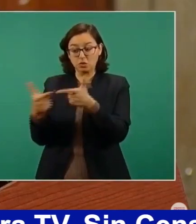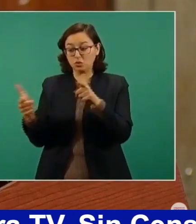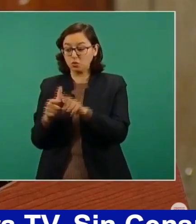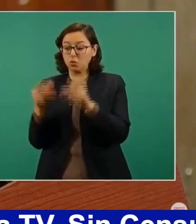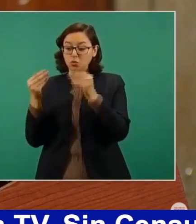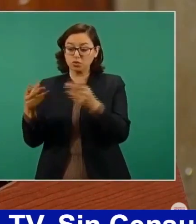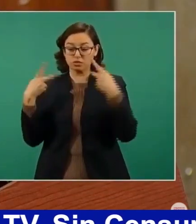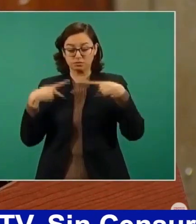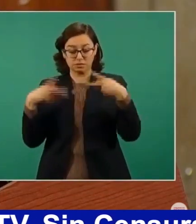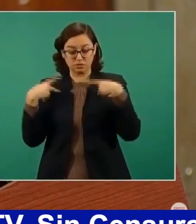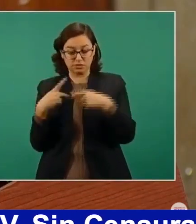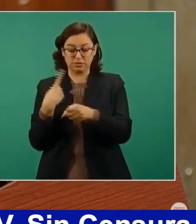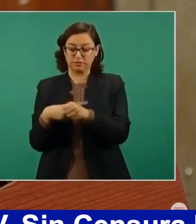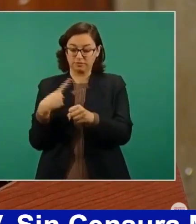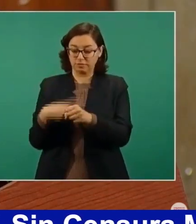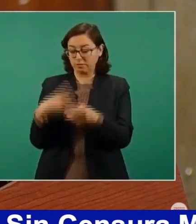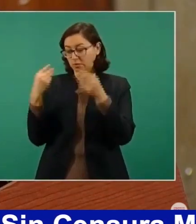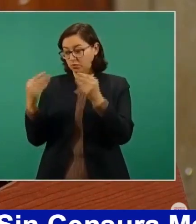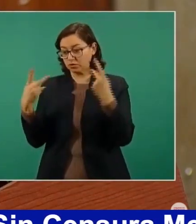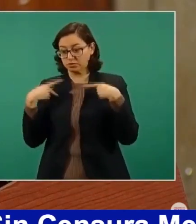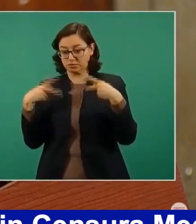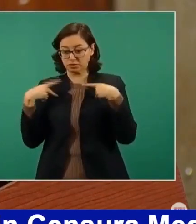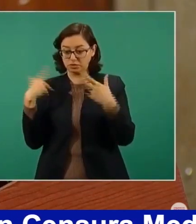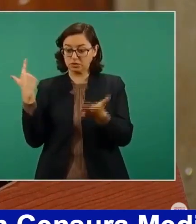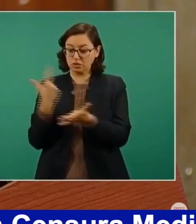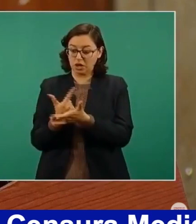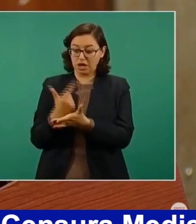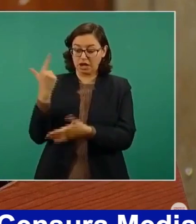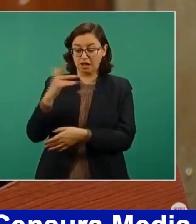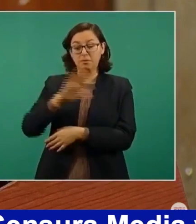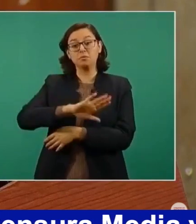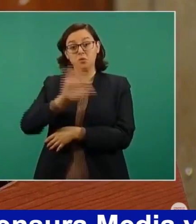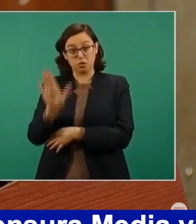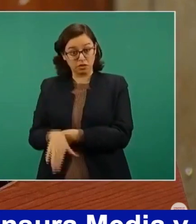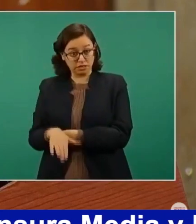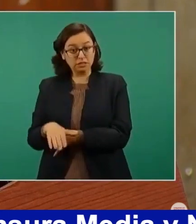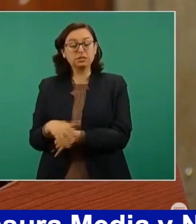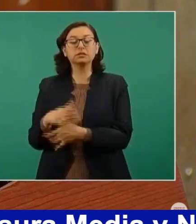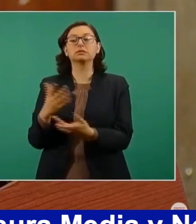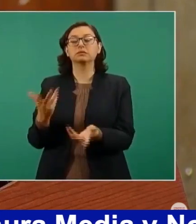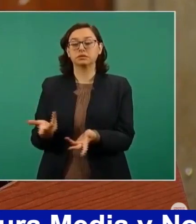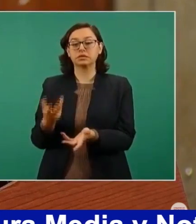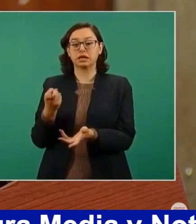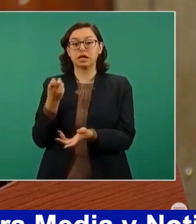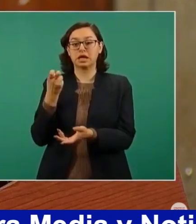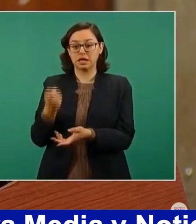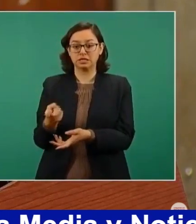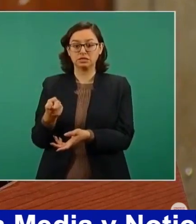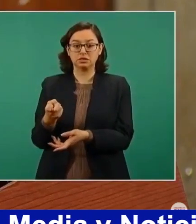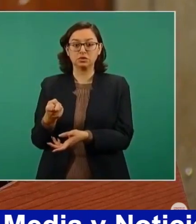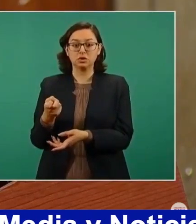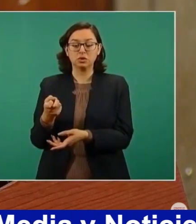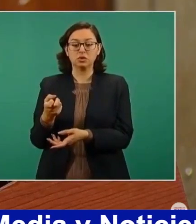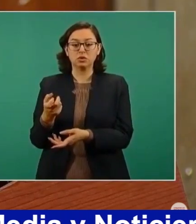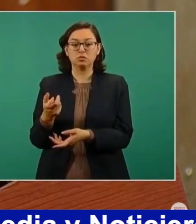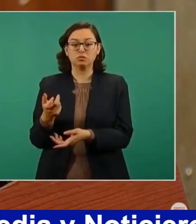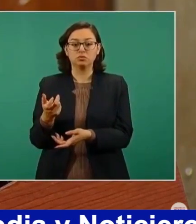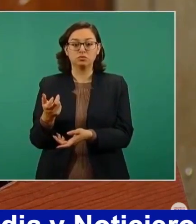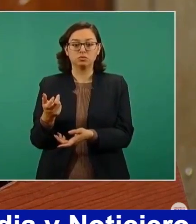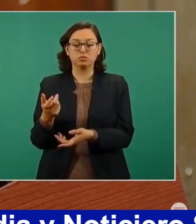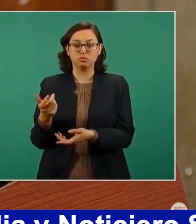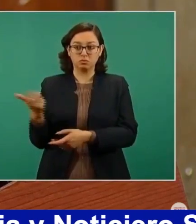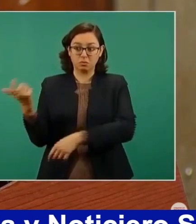de aquellos casos que lograsen todavía infectarse con una situación ya de vacuna previa, es